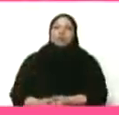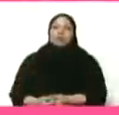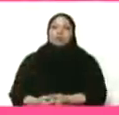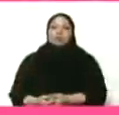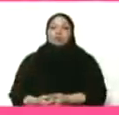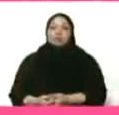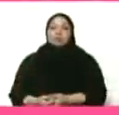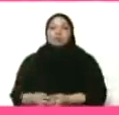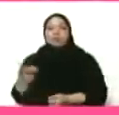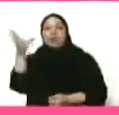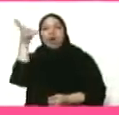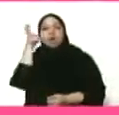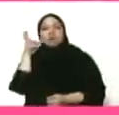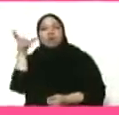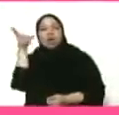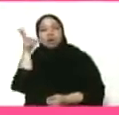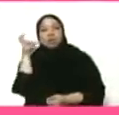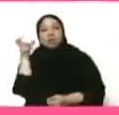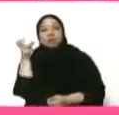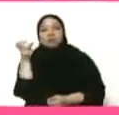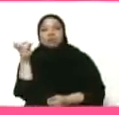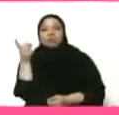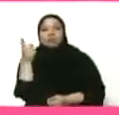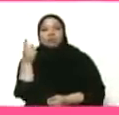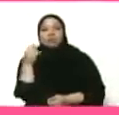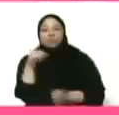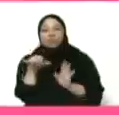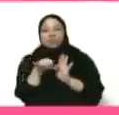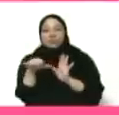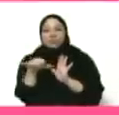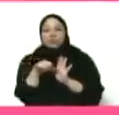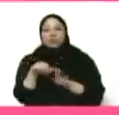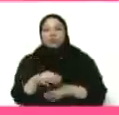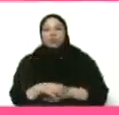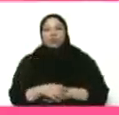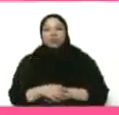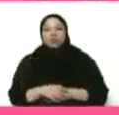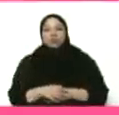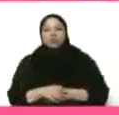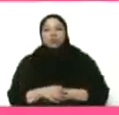Hemos escuchado así cerca un disparo.